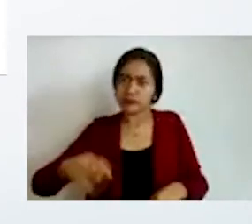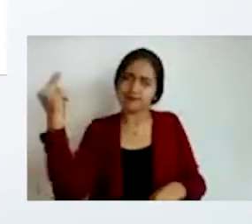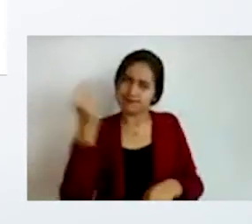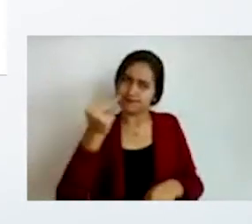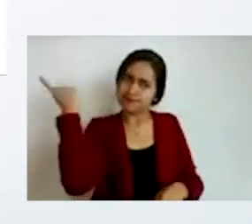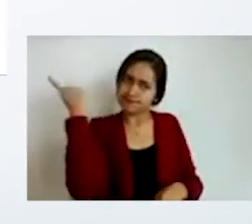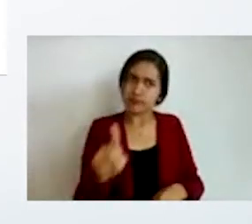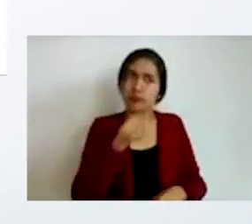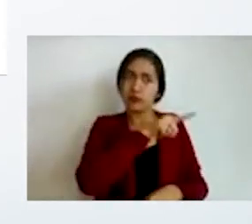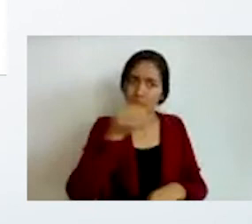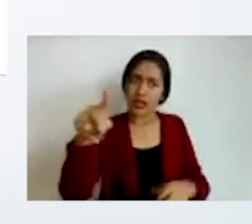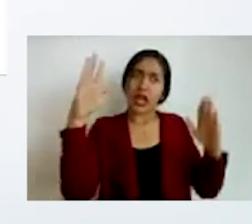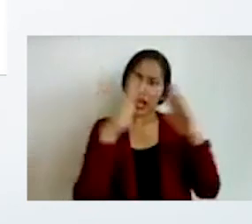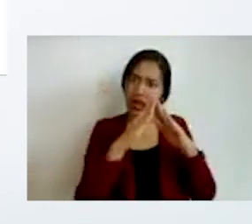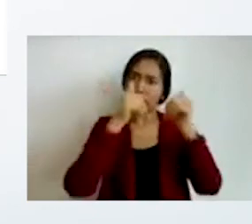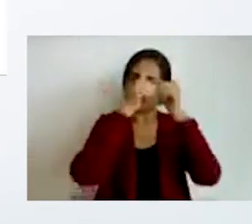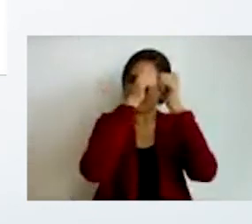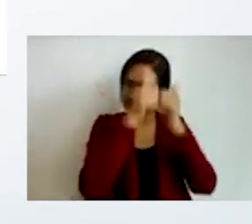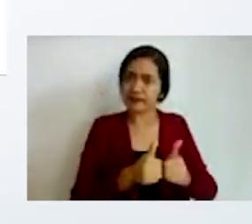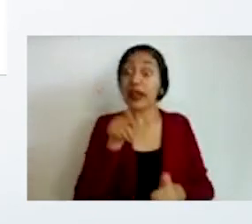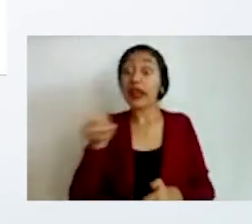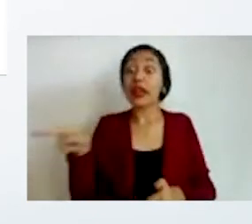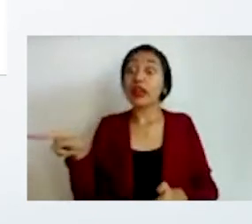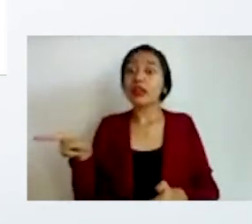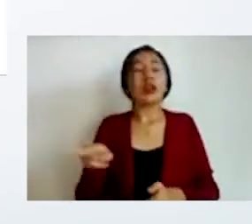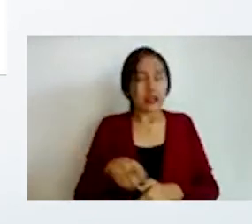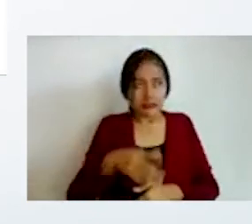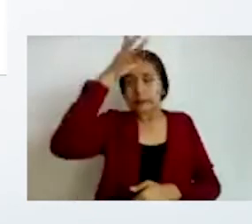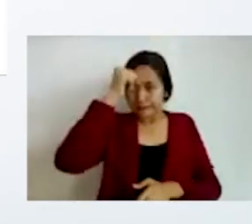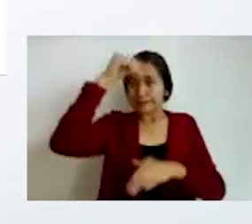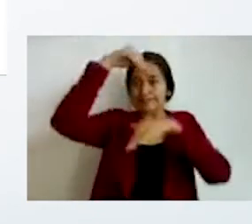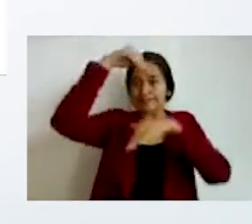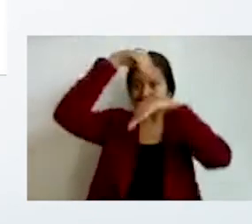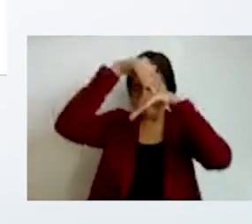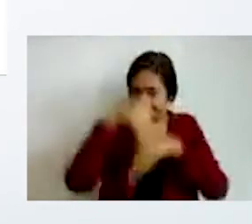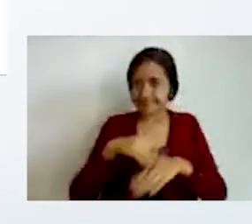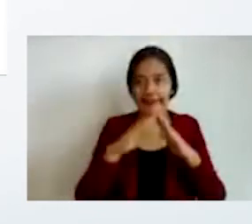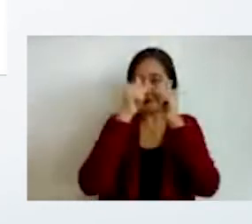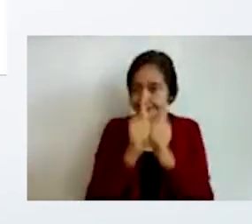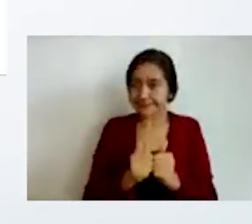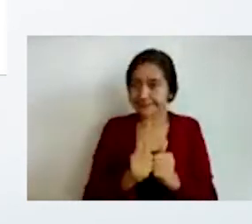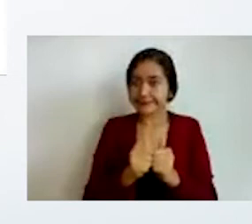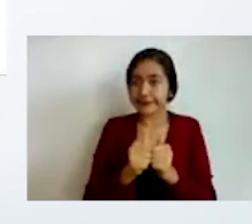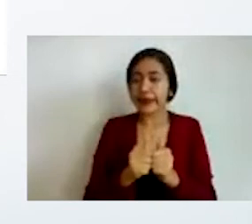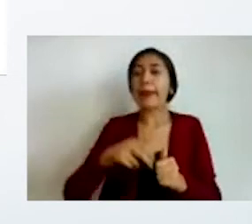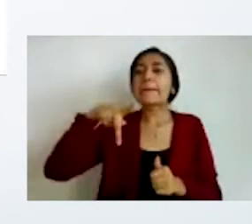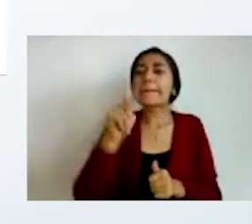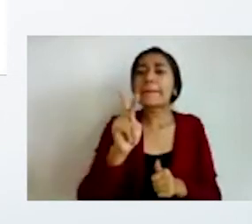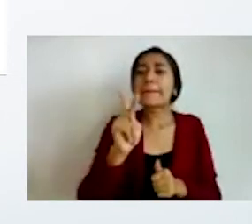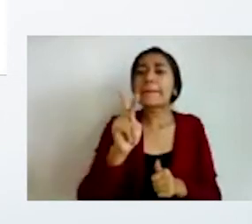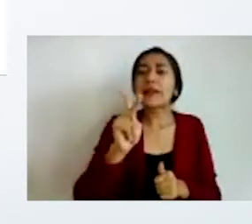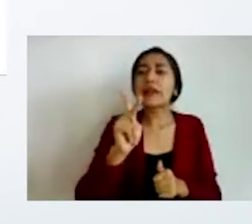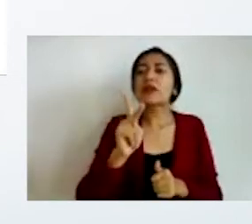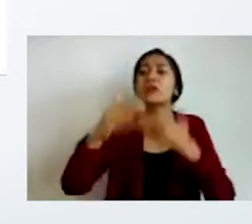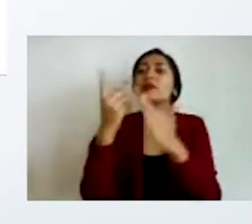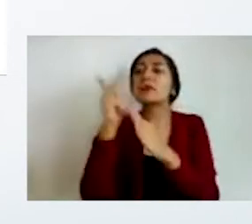y los ciudadanos van a obedecer y van a permanecer allí. Y esto condujo a una reducción